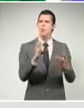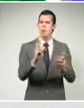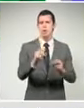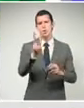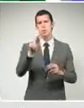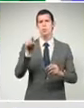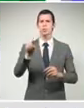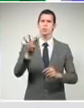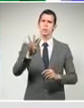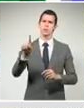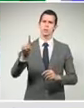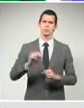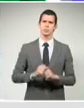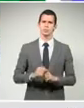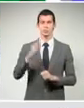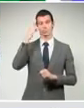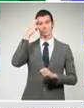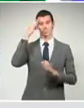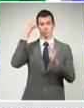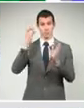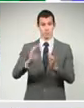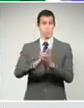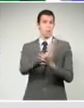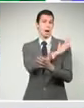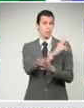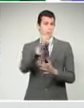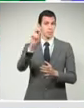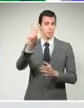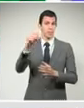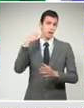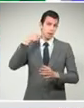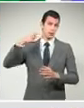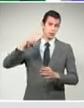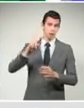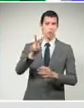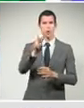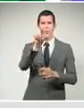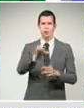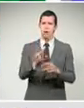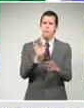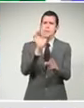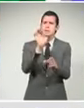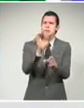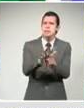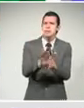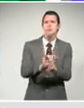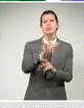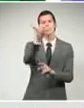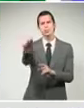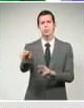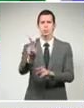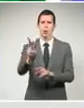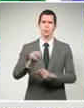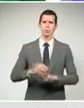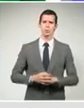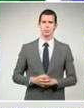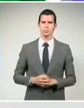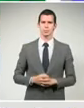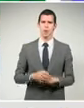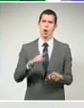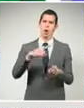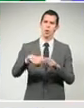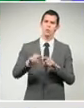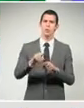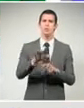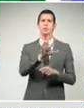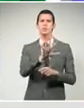Siempre mencionamos las 2 personas que se evacuaron al inicio de la pandemia y los 54 que han retornado